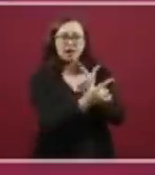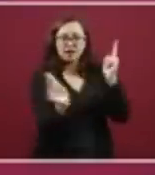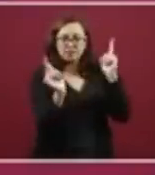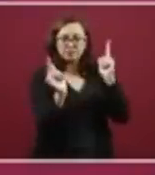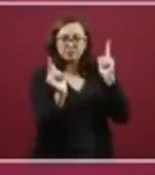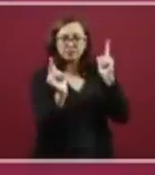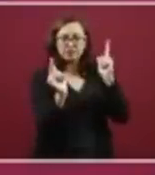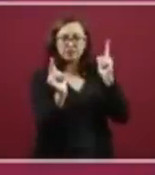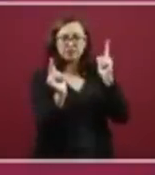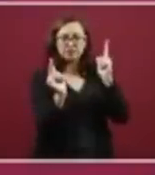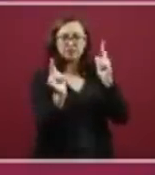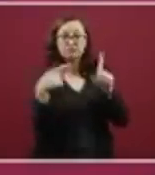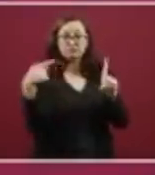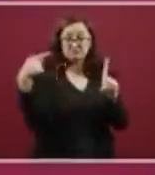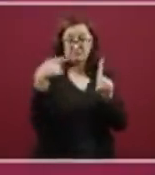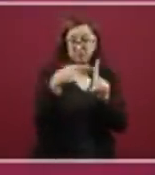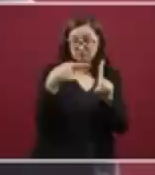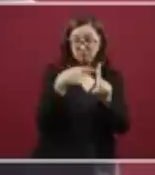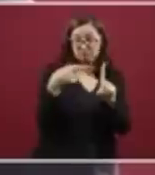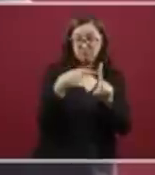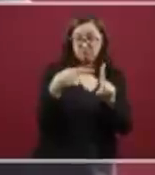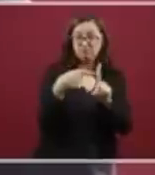y ese delincuente